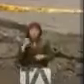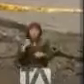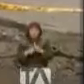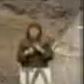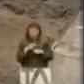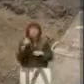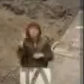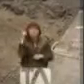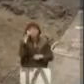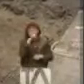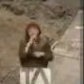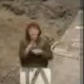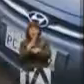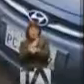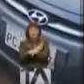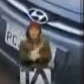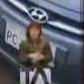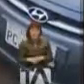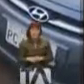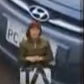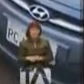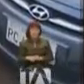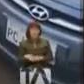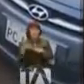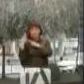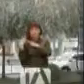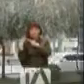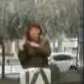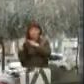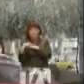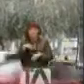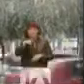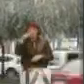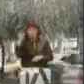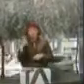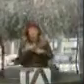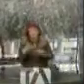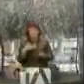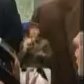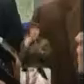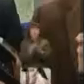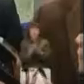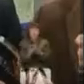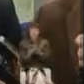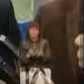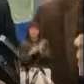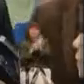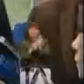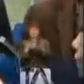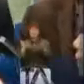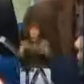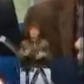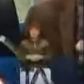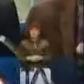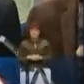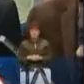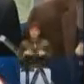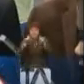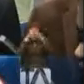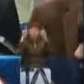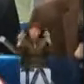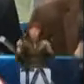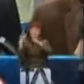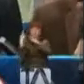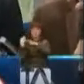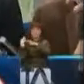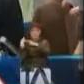obra que la constructora de la plataforma debía realizar y no han presentado aún la propuesta. La empresa constructora de la plataforma